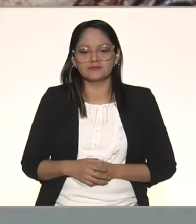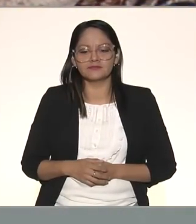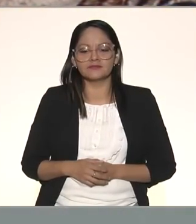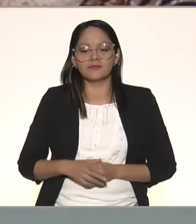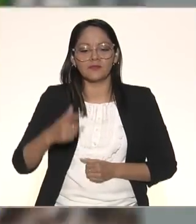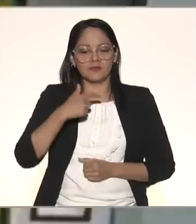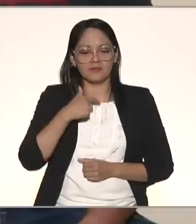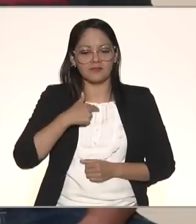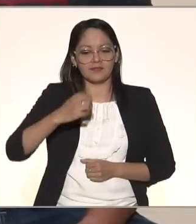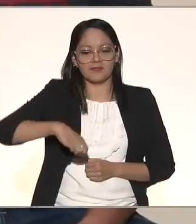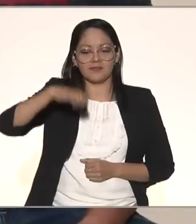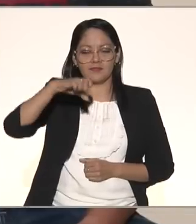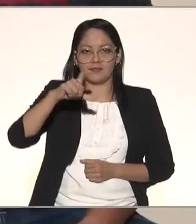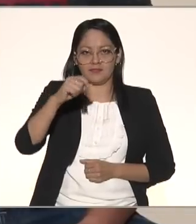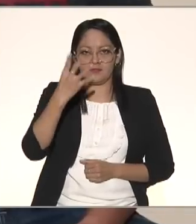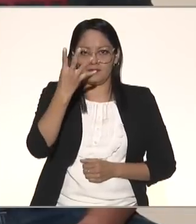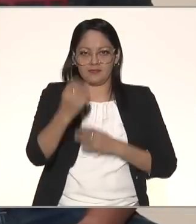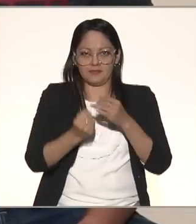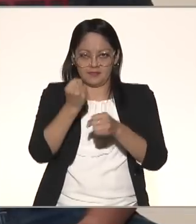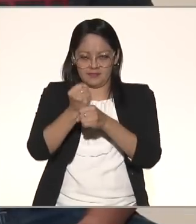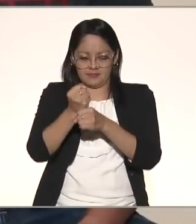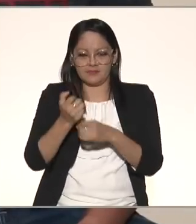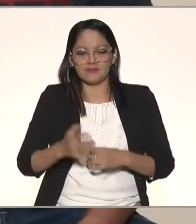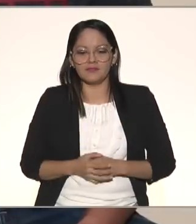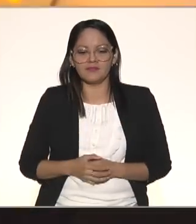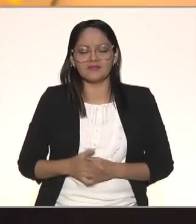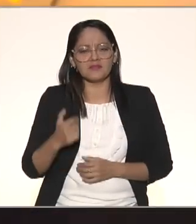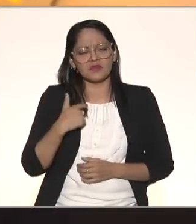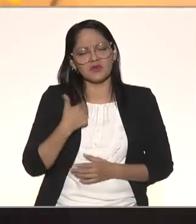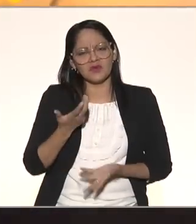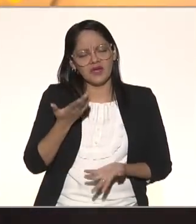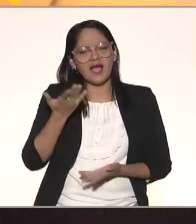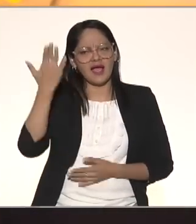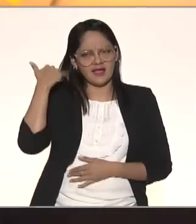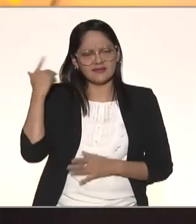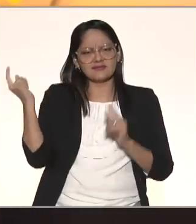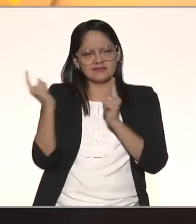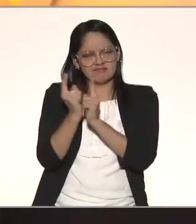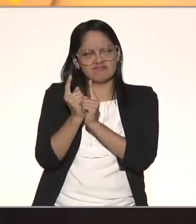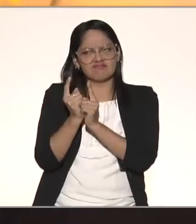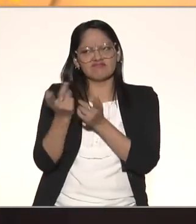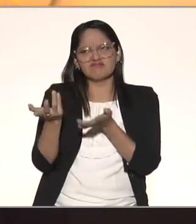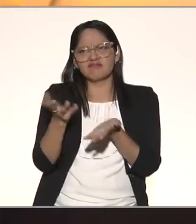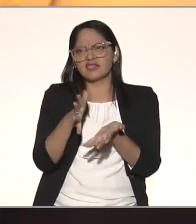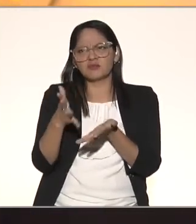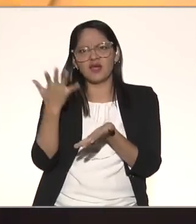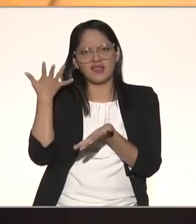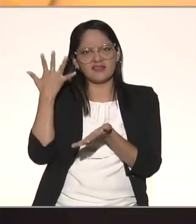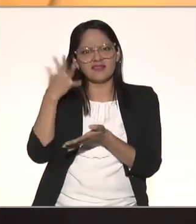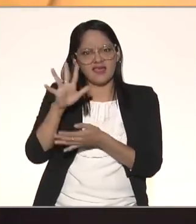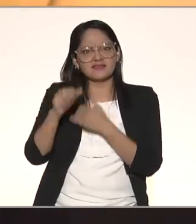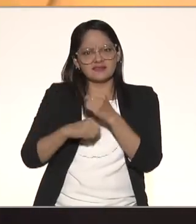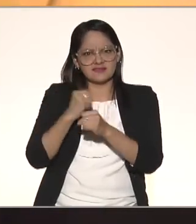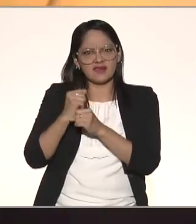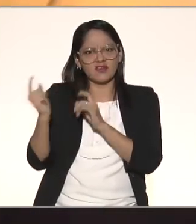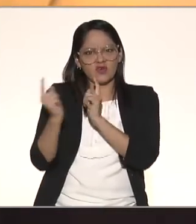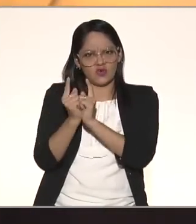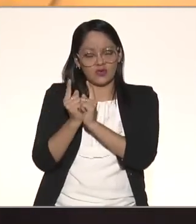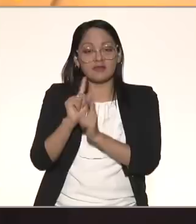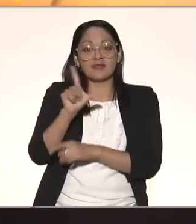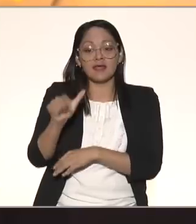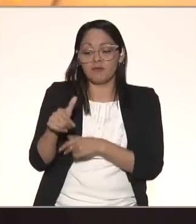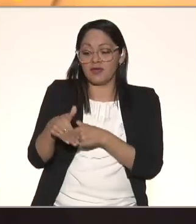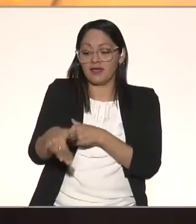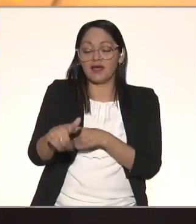Yo tengo 24 años, sí, de hecho nos conocimos hace como más de 10 años y en plena pandemia fue